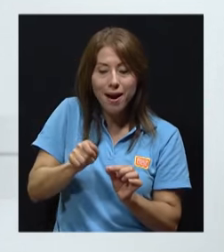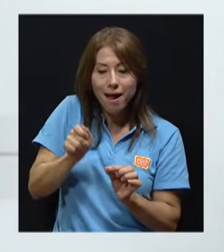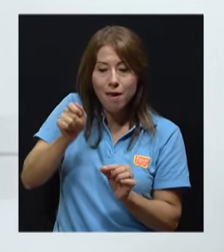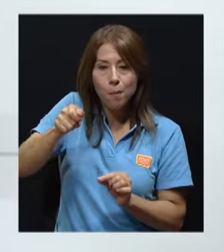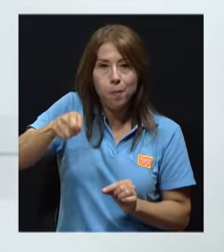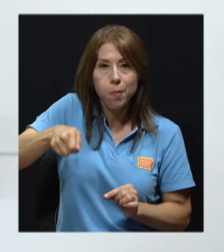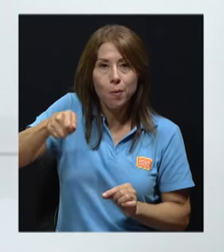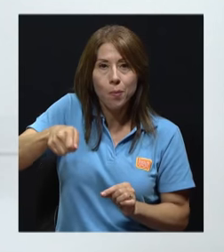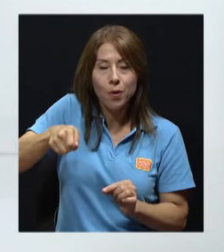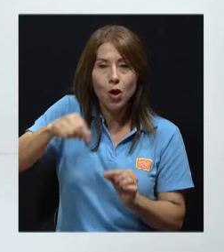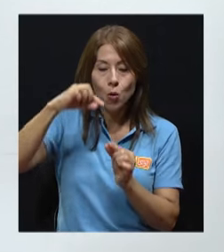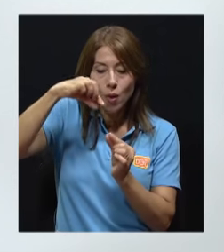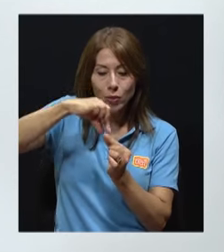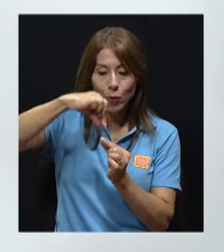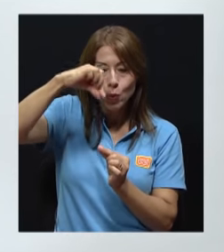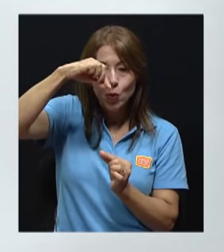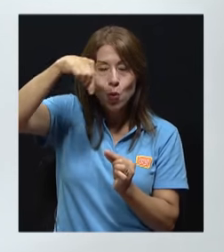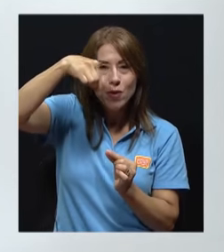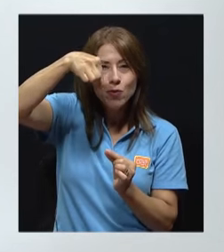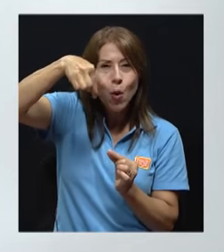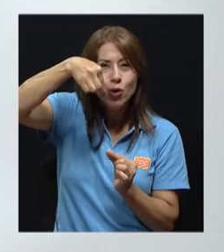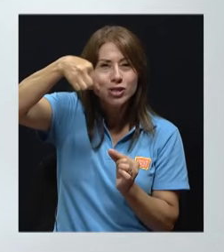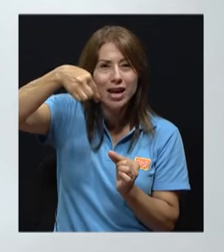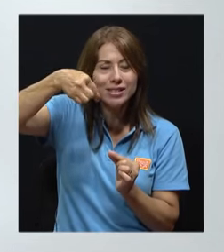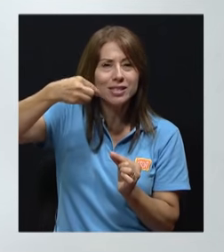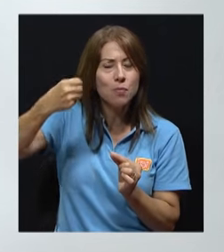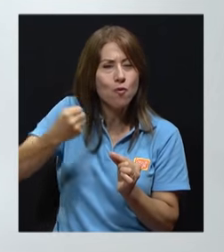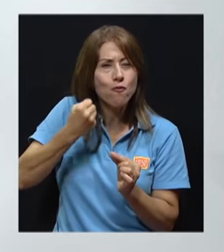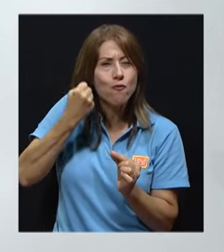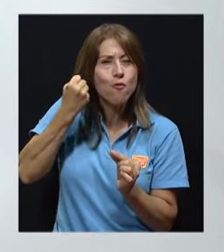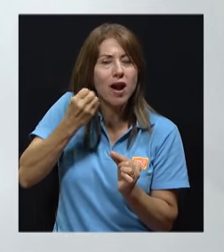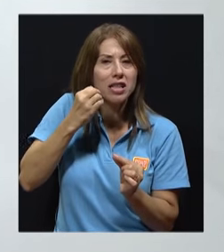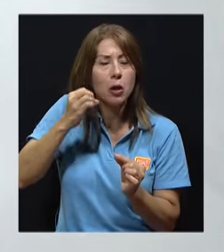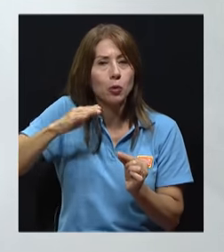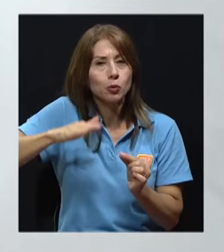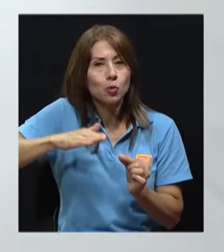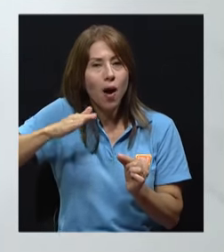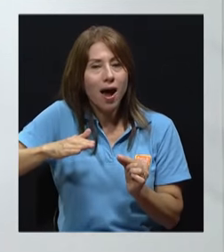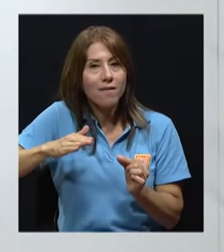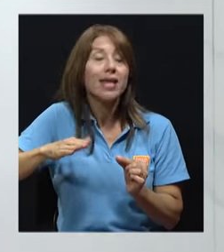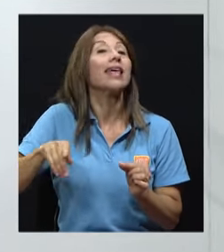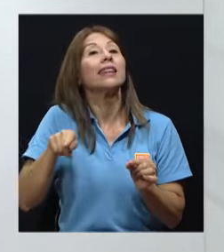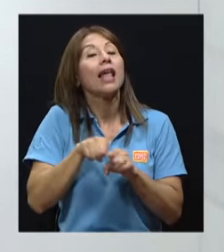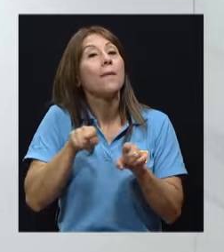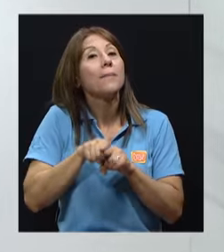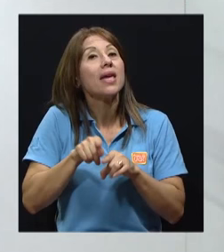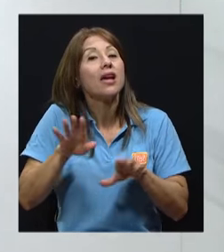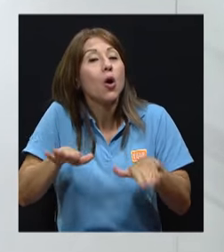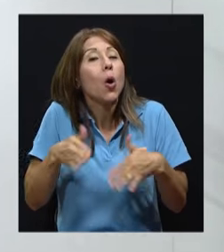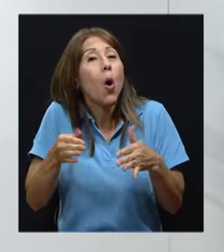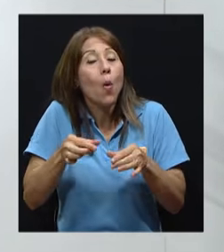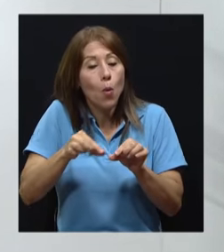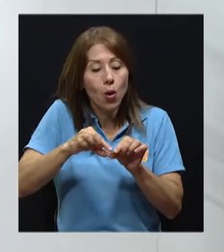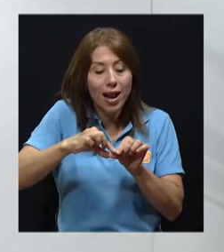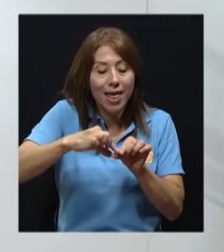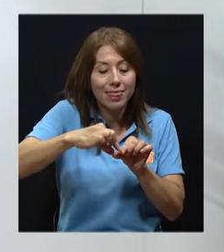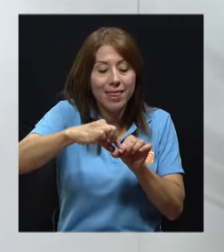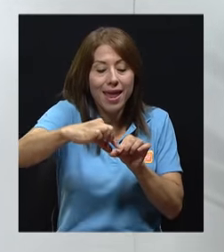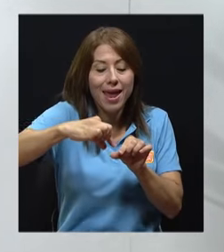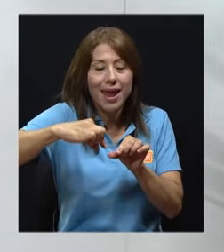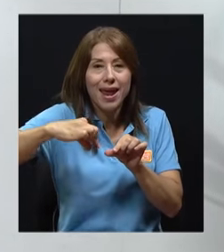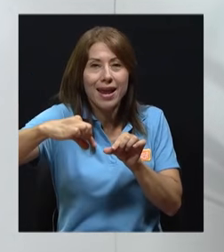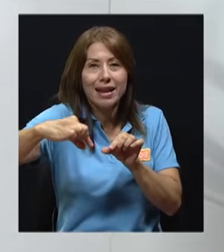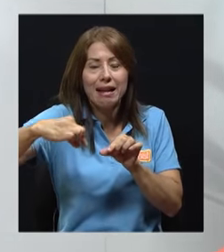fuerte muy suave Cómo cocinan la tecla porque la tecla se debe cocinar pero debe estar cortada en un tiempo